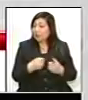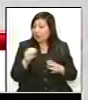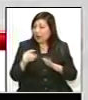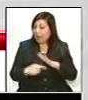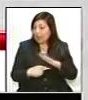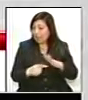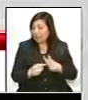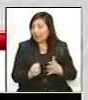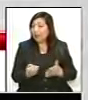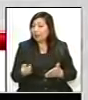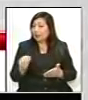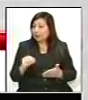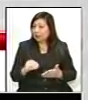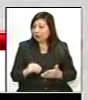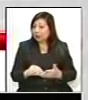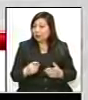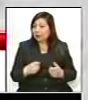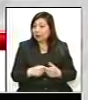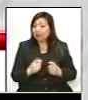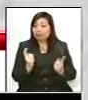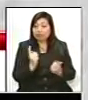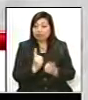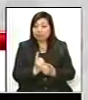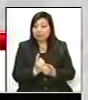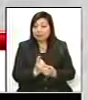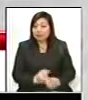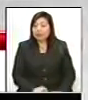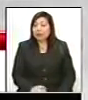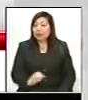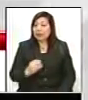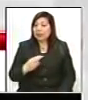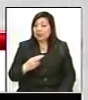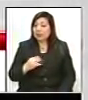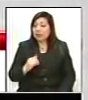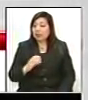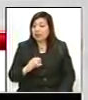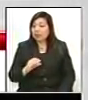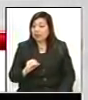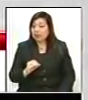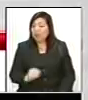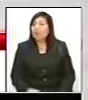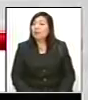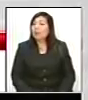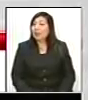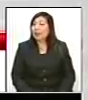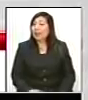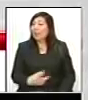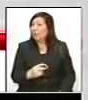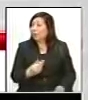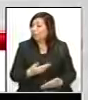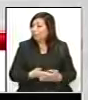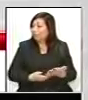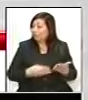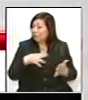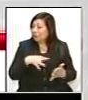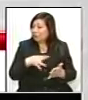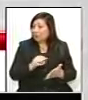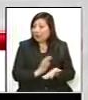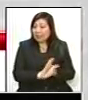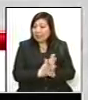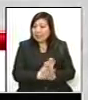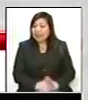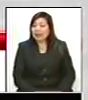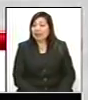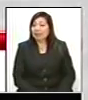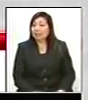ambiental se indique que la central se encuentra en el distrito de Chinchao, no invalidaba que en el expediente del estudio de impacto ambiental